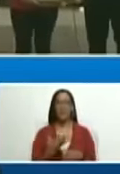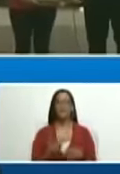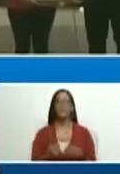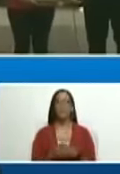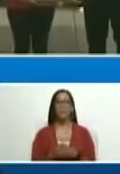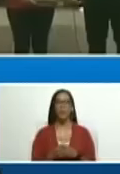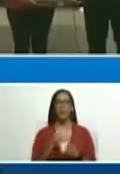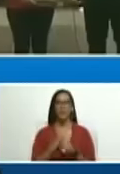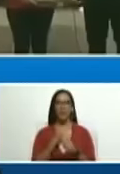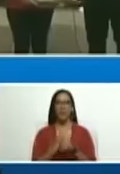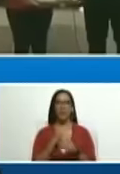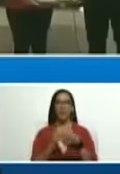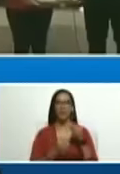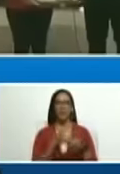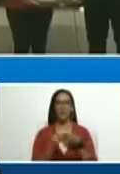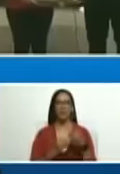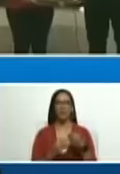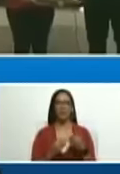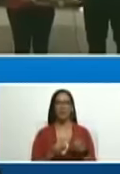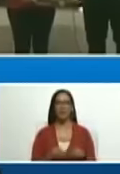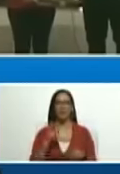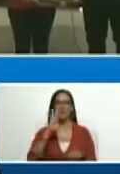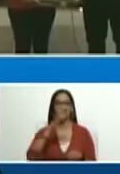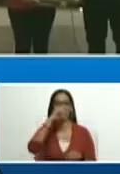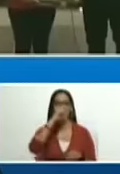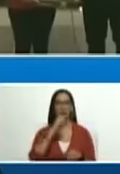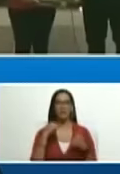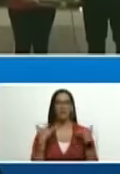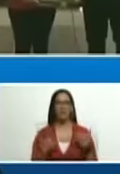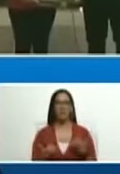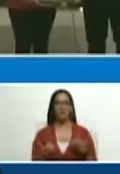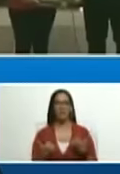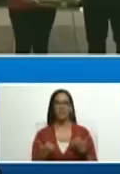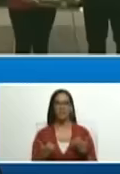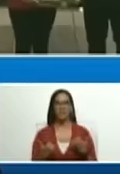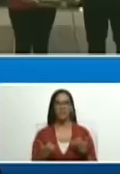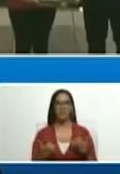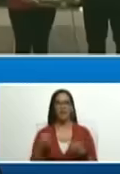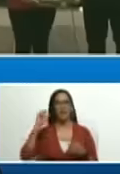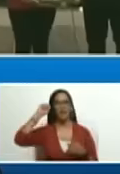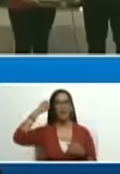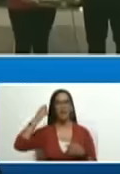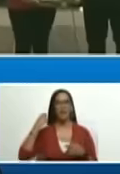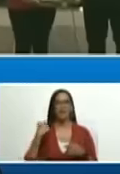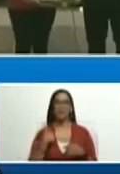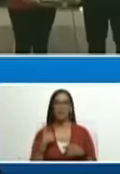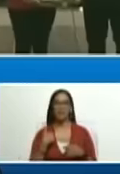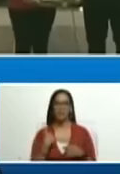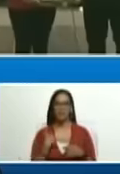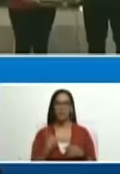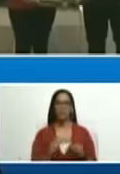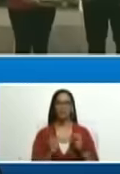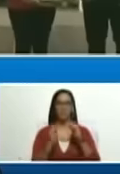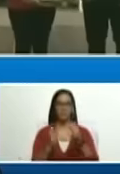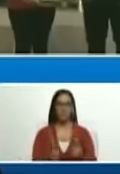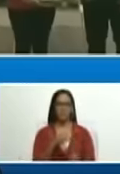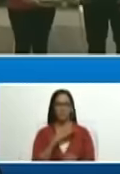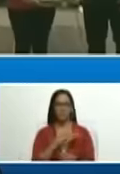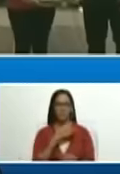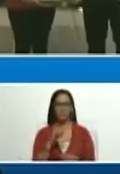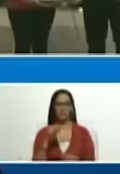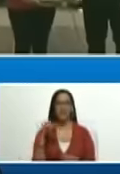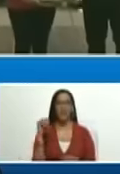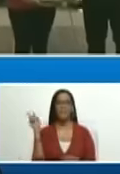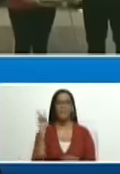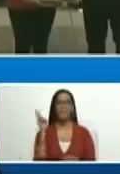inmensa obra que ha hecho en estos casi 5 años ya. Recuerden que yo lancé la Gran Misión